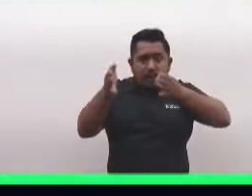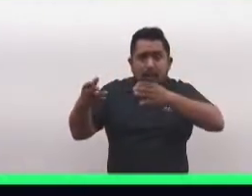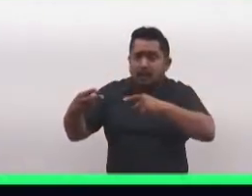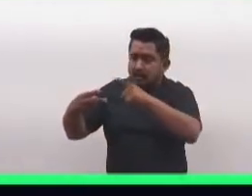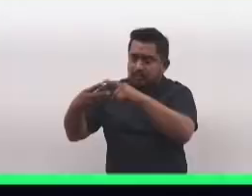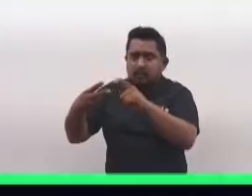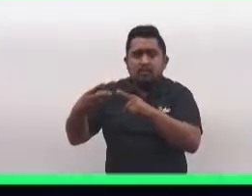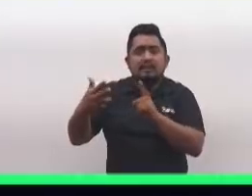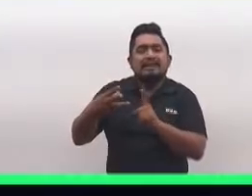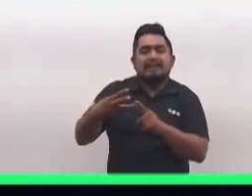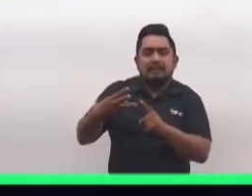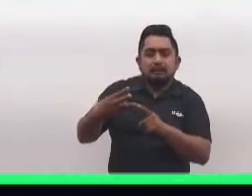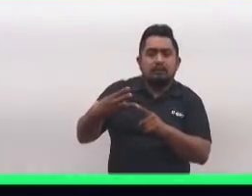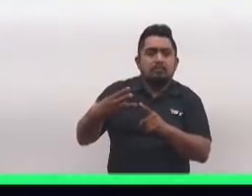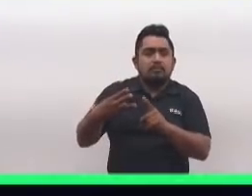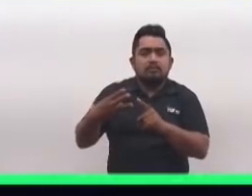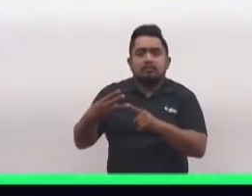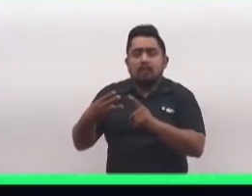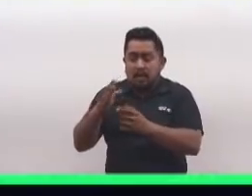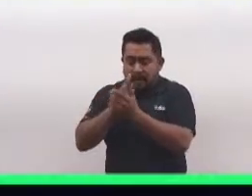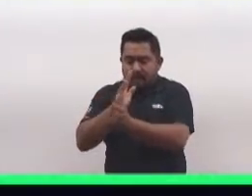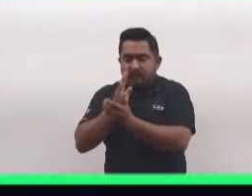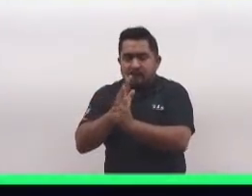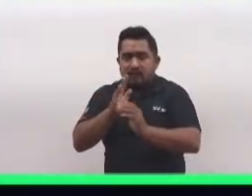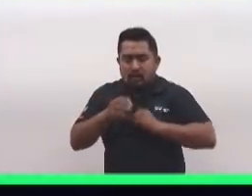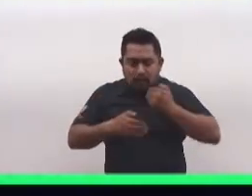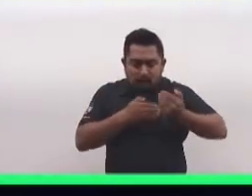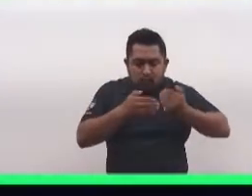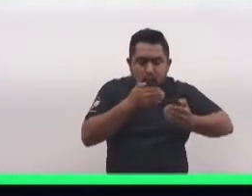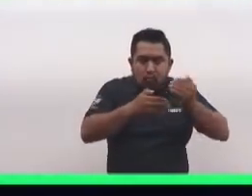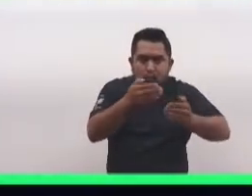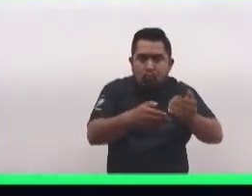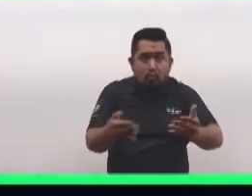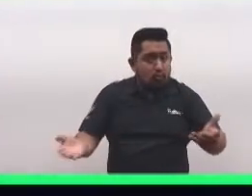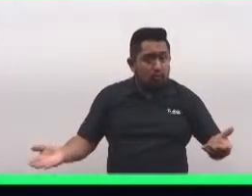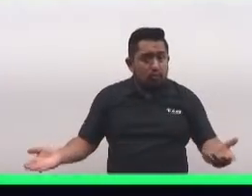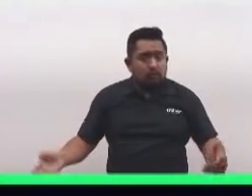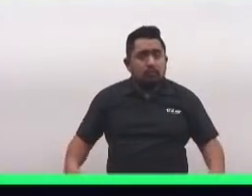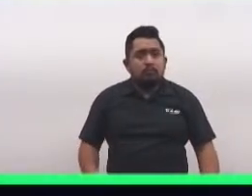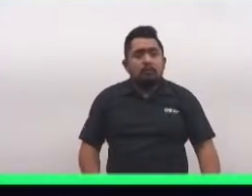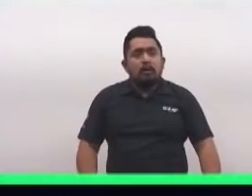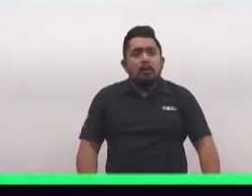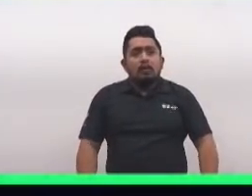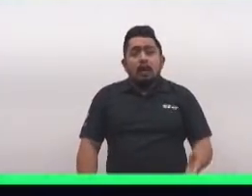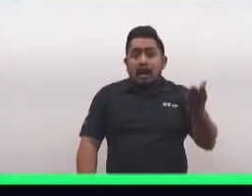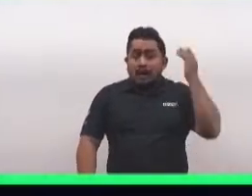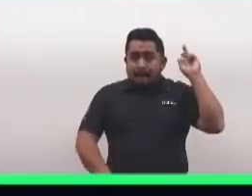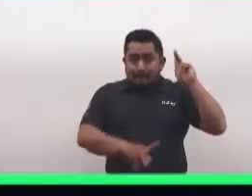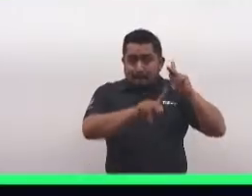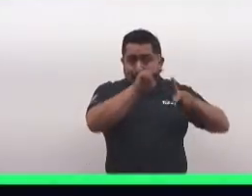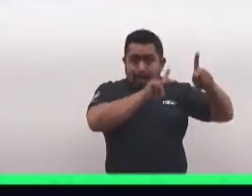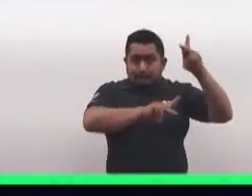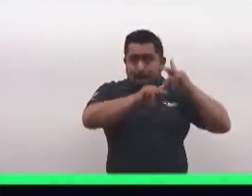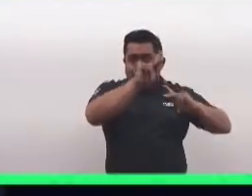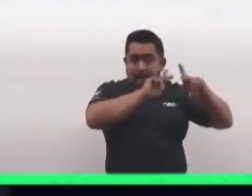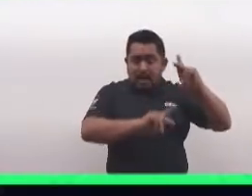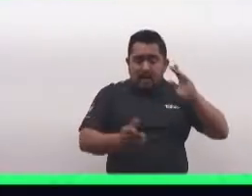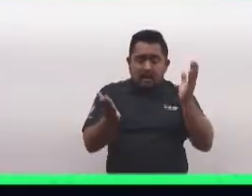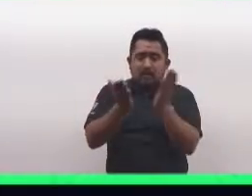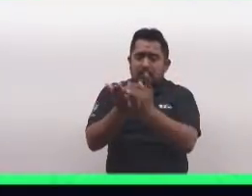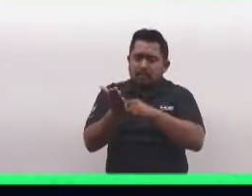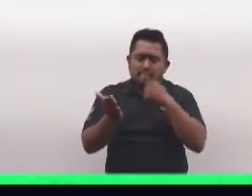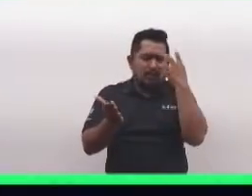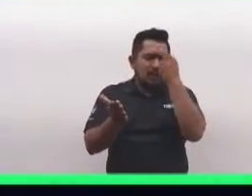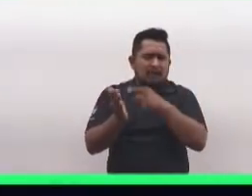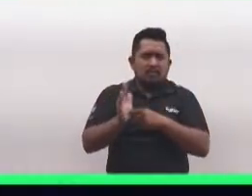3 que hace desarrollar el talento que tengo esa parábola maravillosa en la cual no nos queda tiempo de entrar el día de hoy